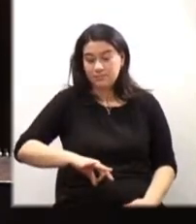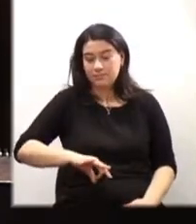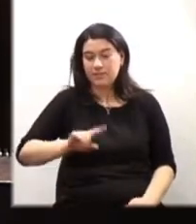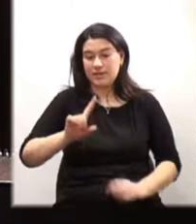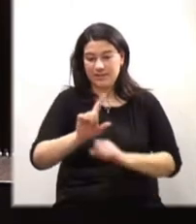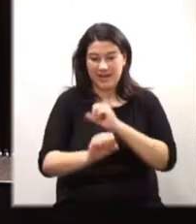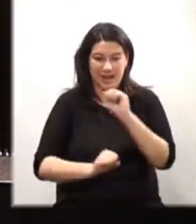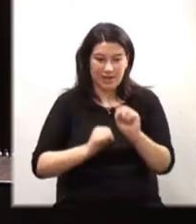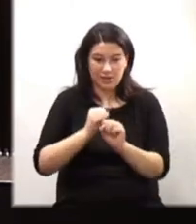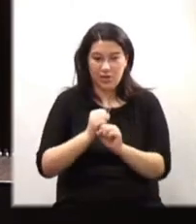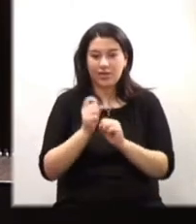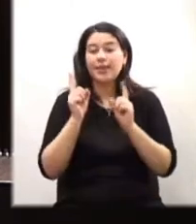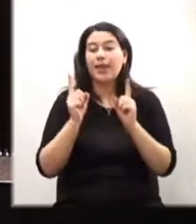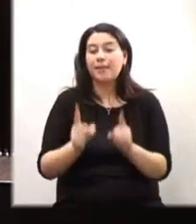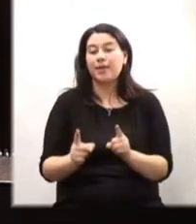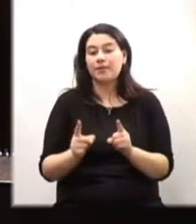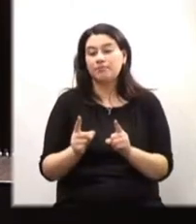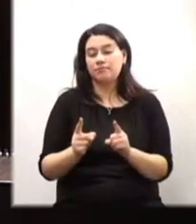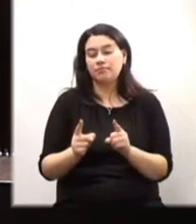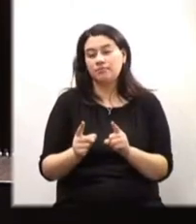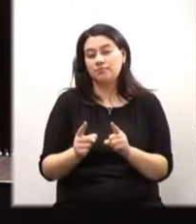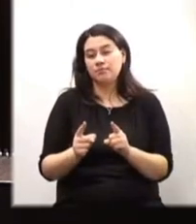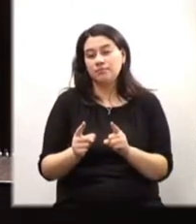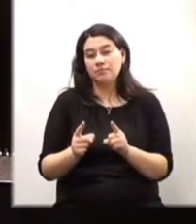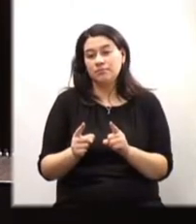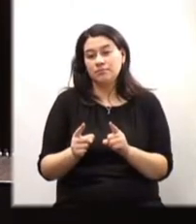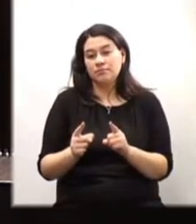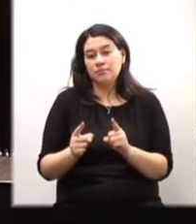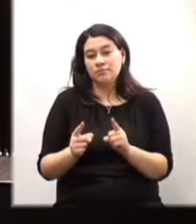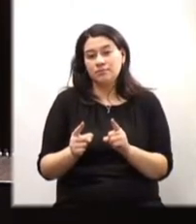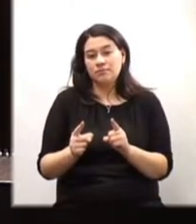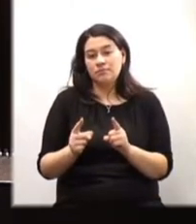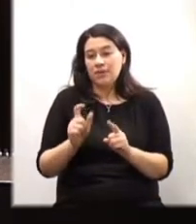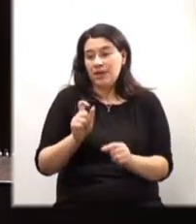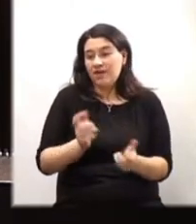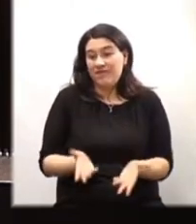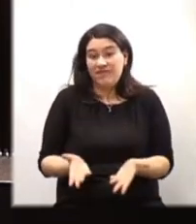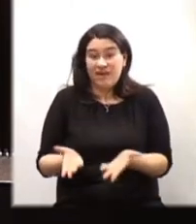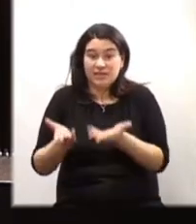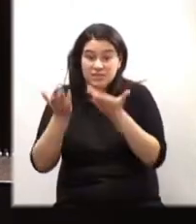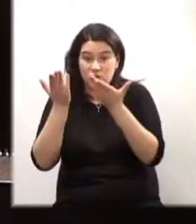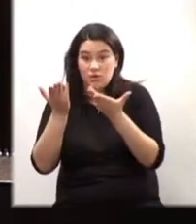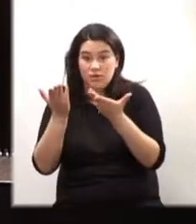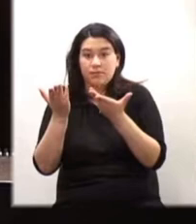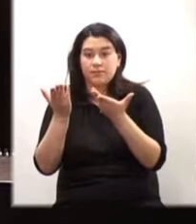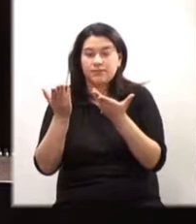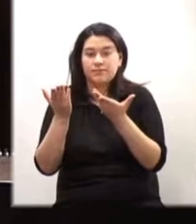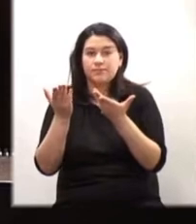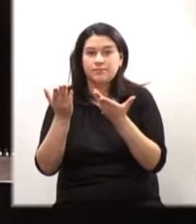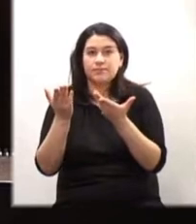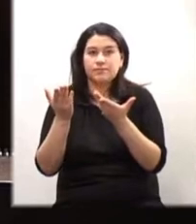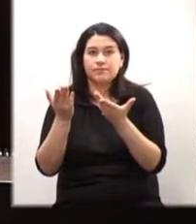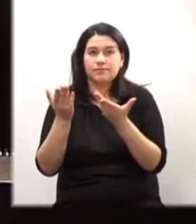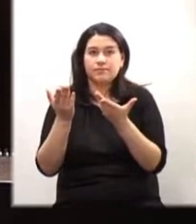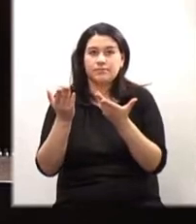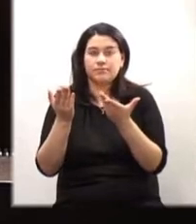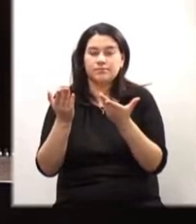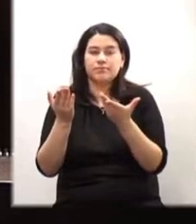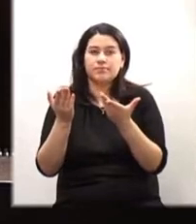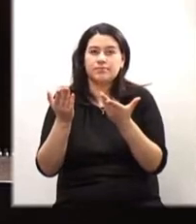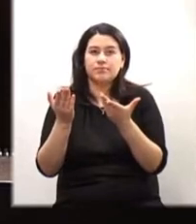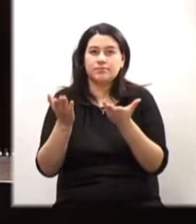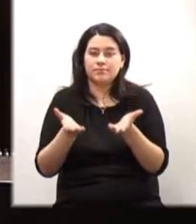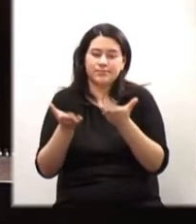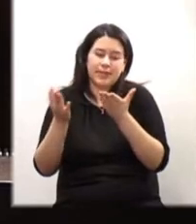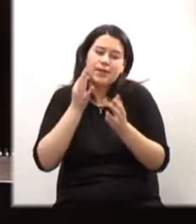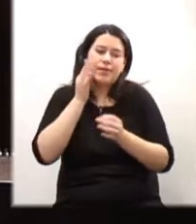este año y por efectos de una inflación más abajo de la prevista, que sería largo